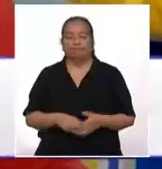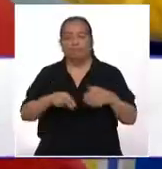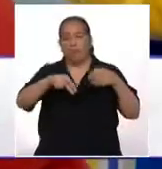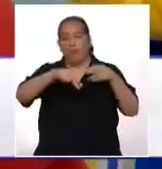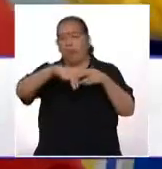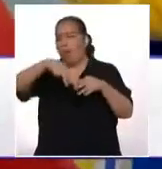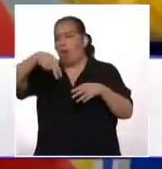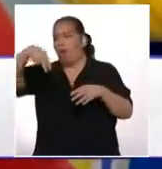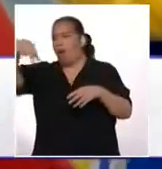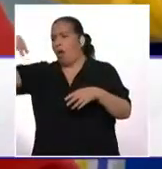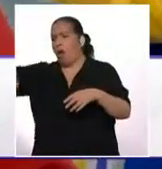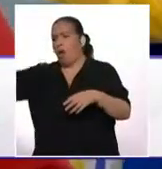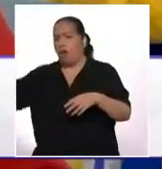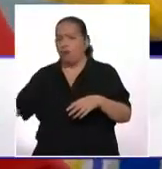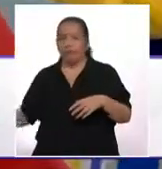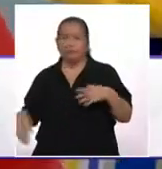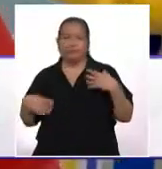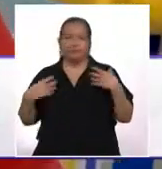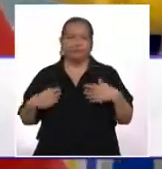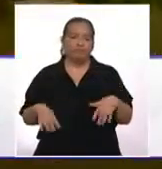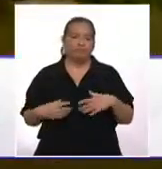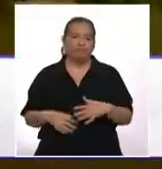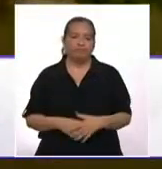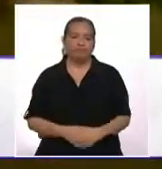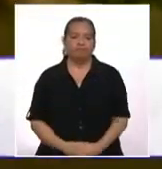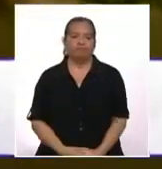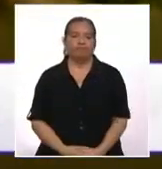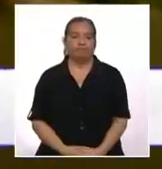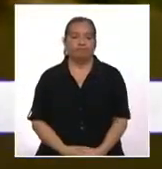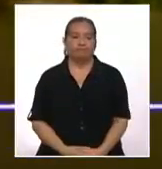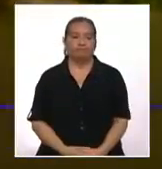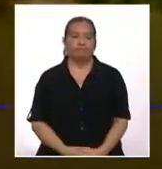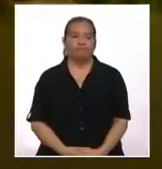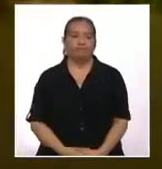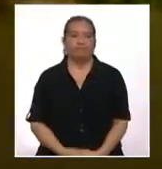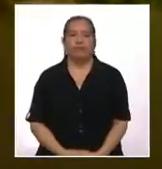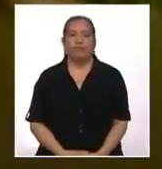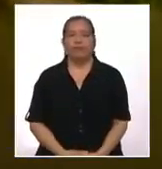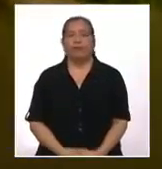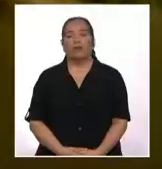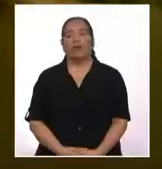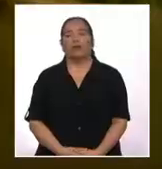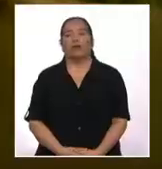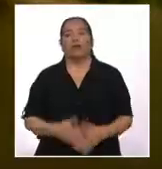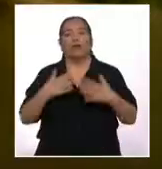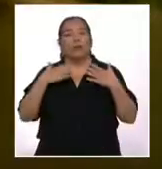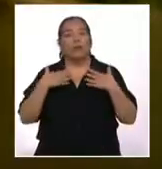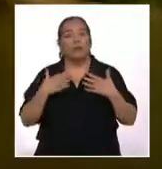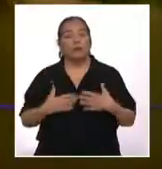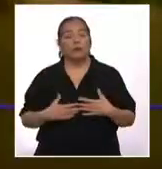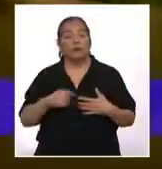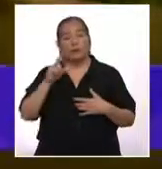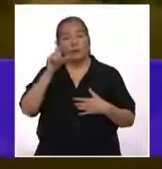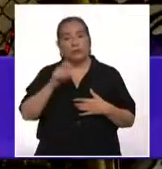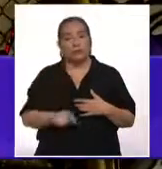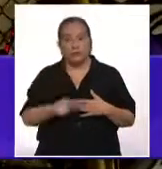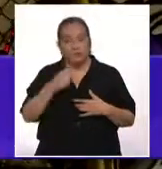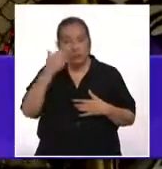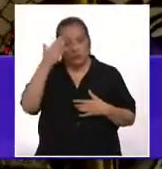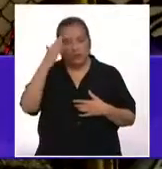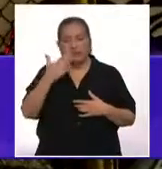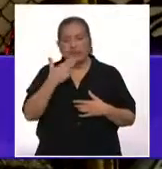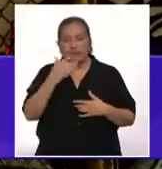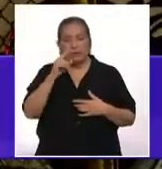allá arriba. Lo ha arrastrado entonces. Lo ha arrastrado. El cuerpo de la víctima, que hasta el momento no ha sido identificado, fue cubierto. La